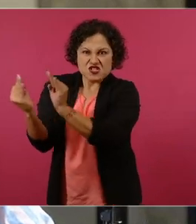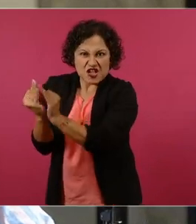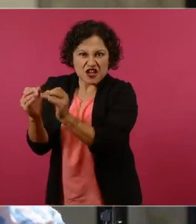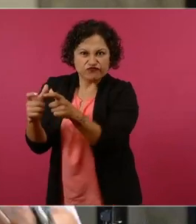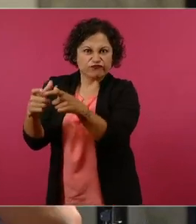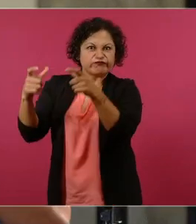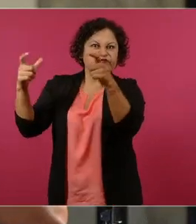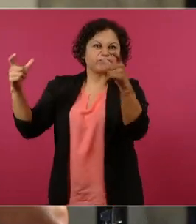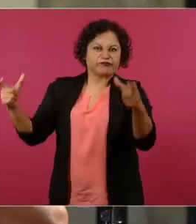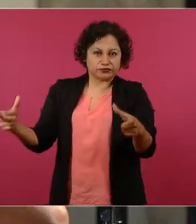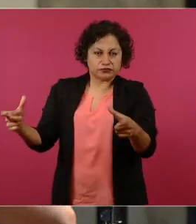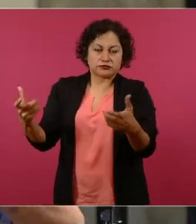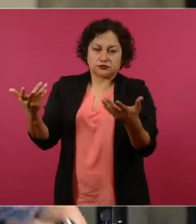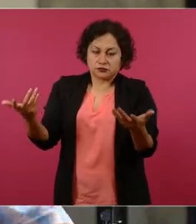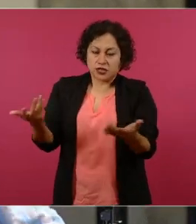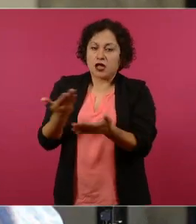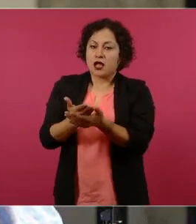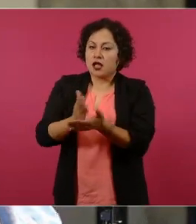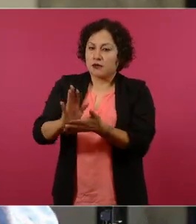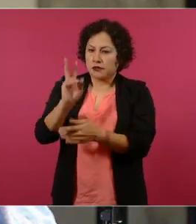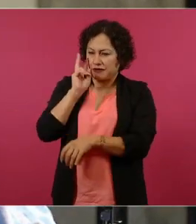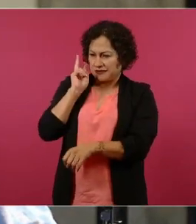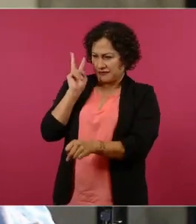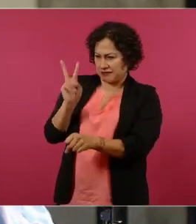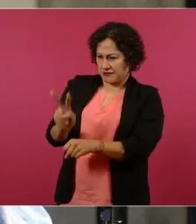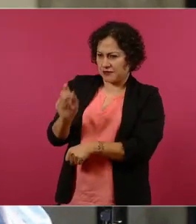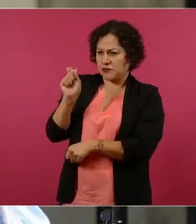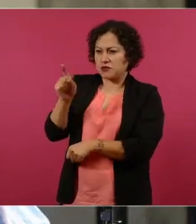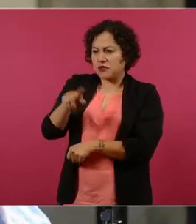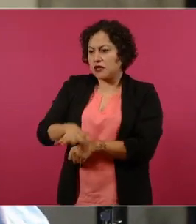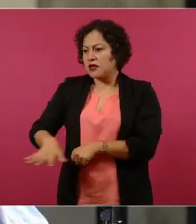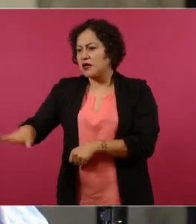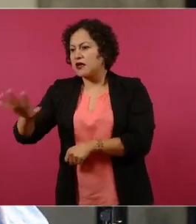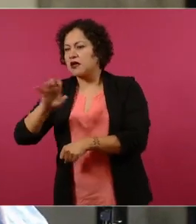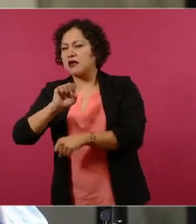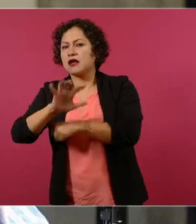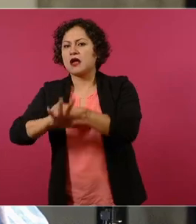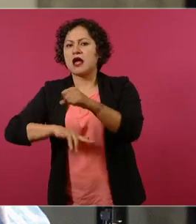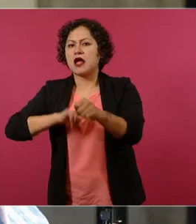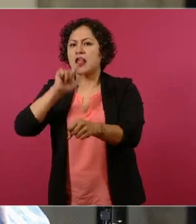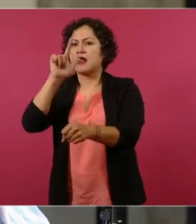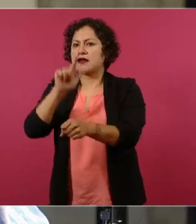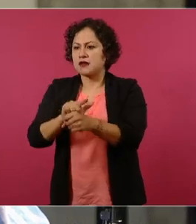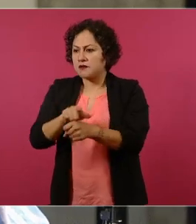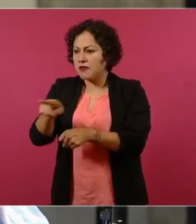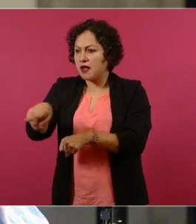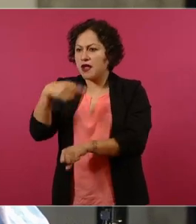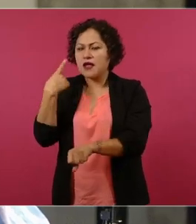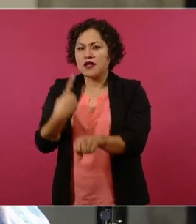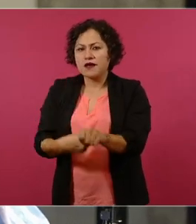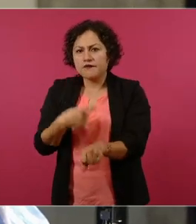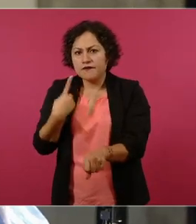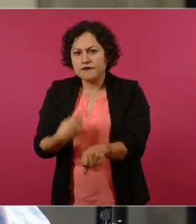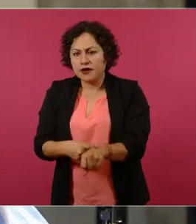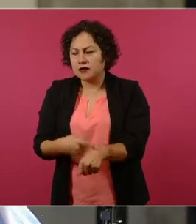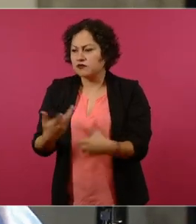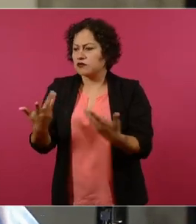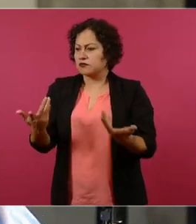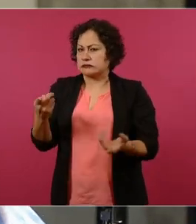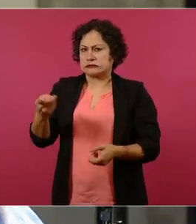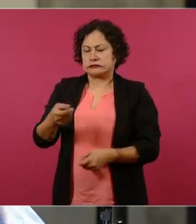simple vista que hay fauna nociva en este momento enferma y que ha tenido que ser sacrificada de maneras muy crueles son muchas problemáticas